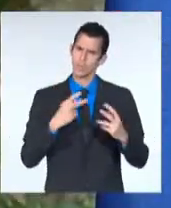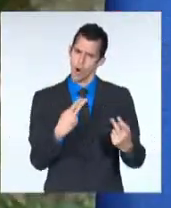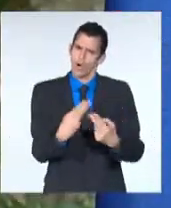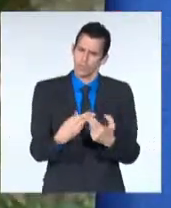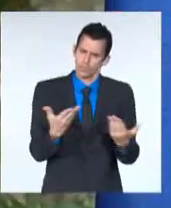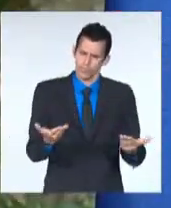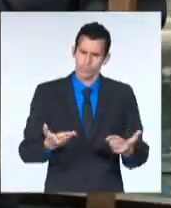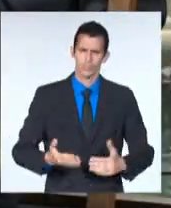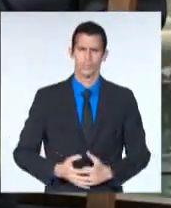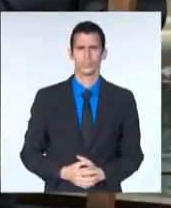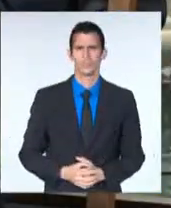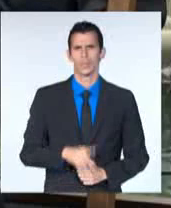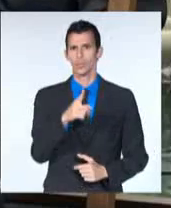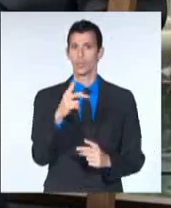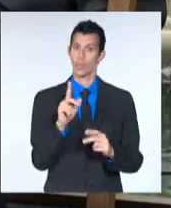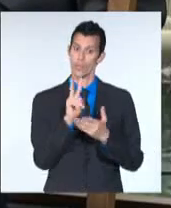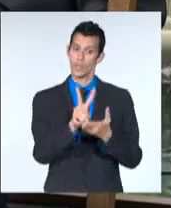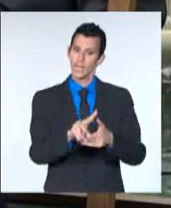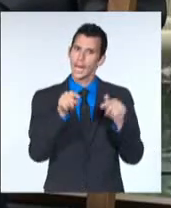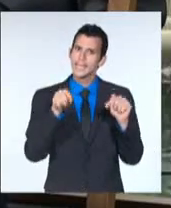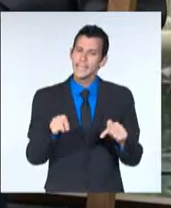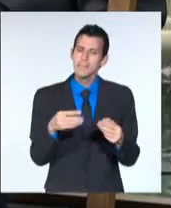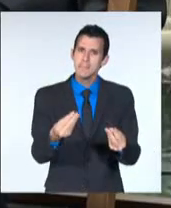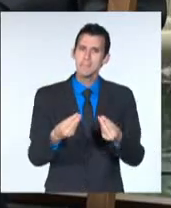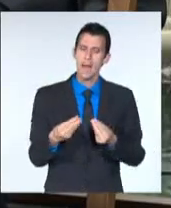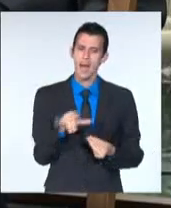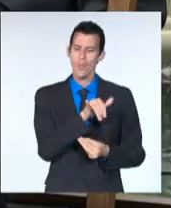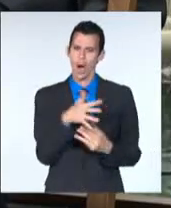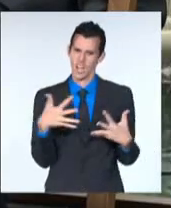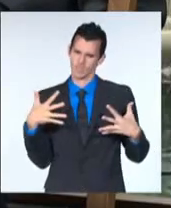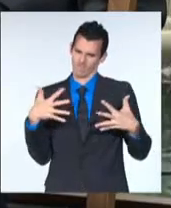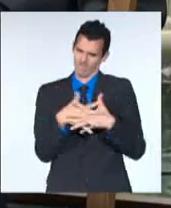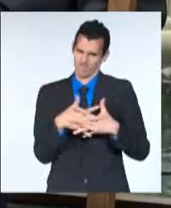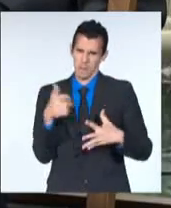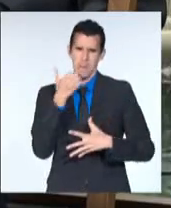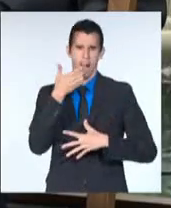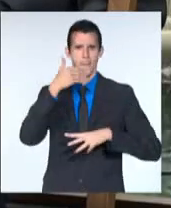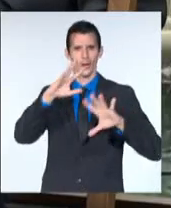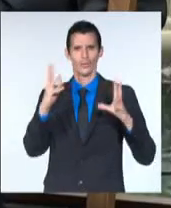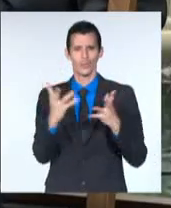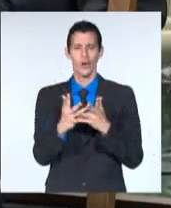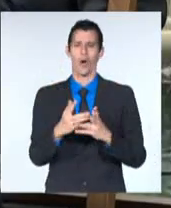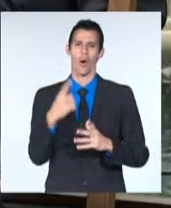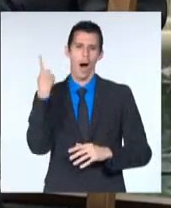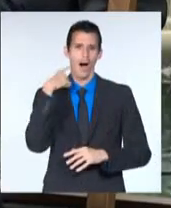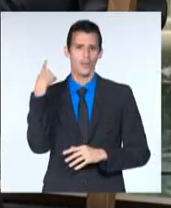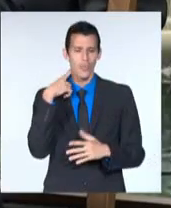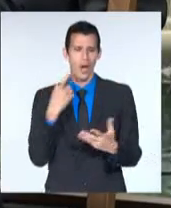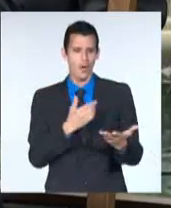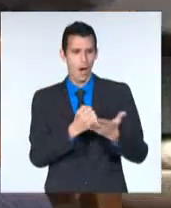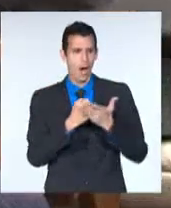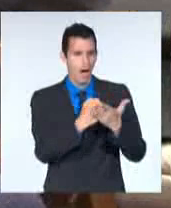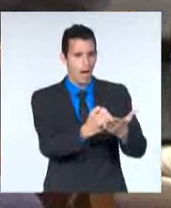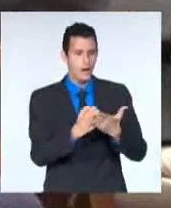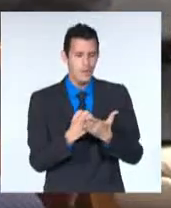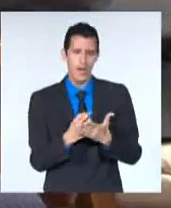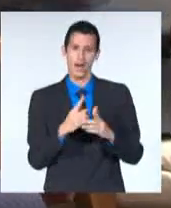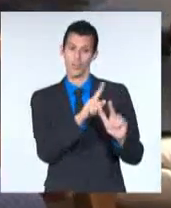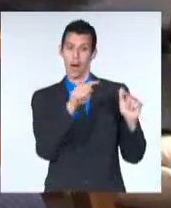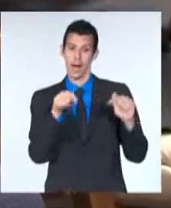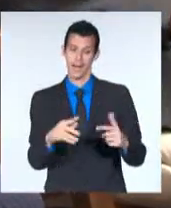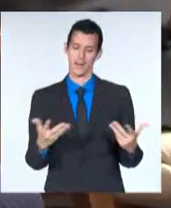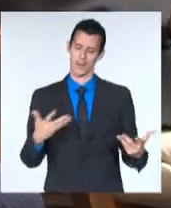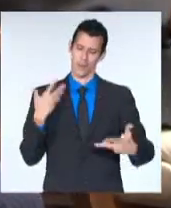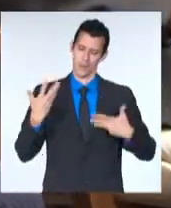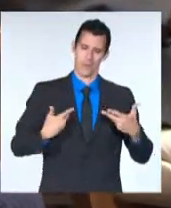Es una visita que fortalece ante todos los históricos lazos de amistad y cooperación entre nuestros pueblos y gobiernos.